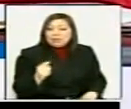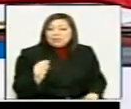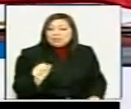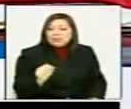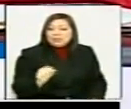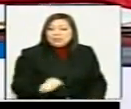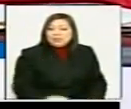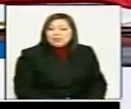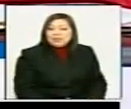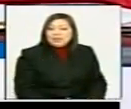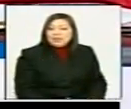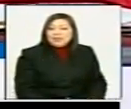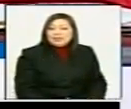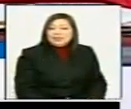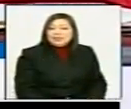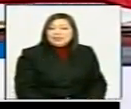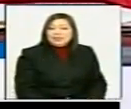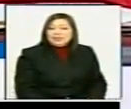262.000 soles.